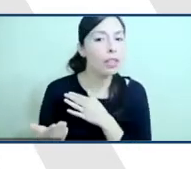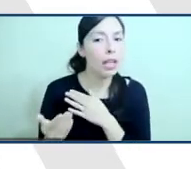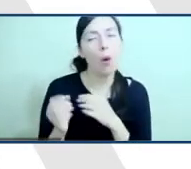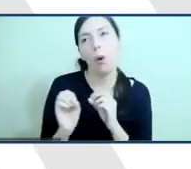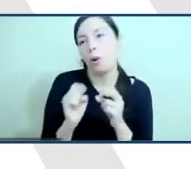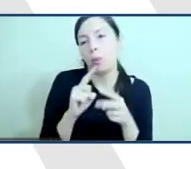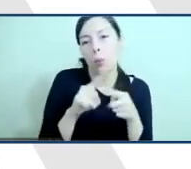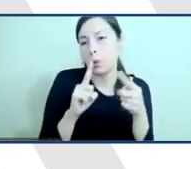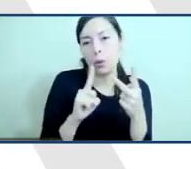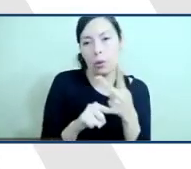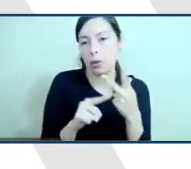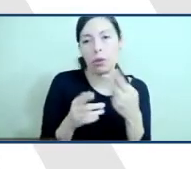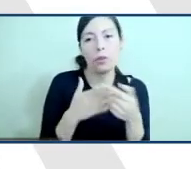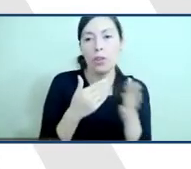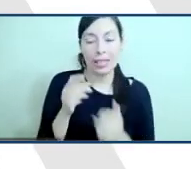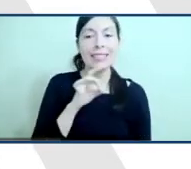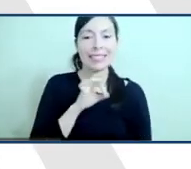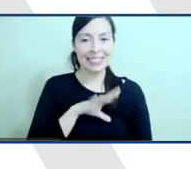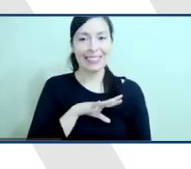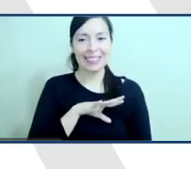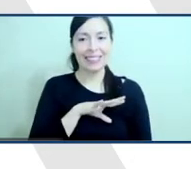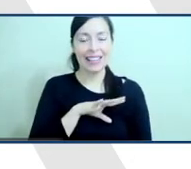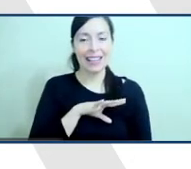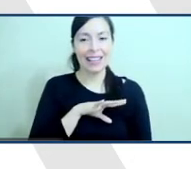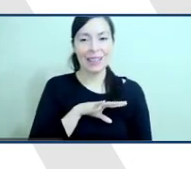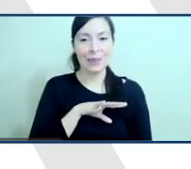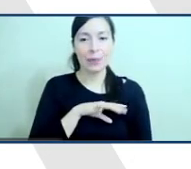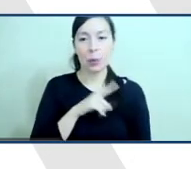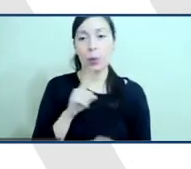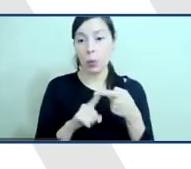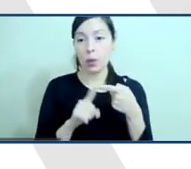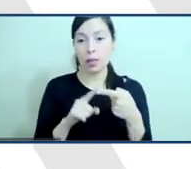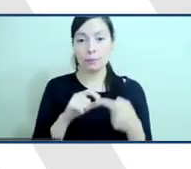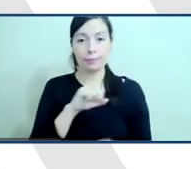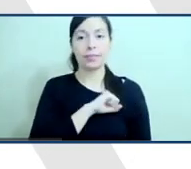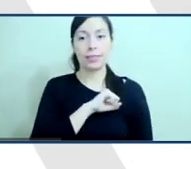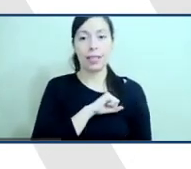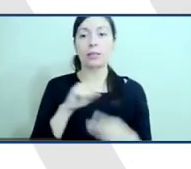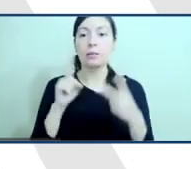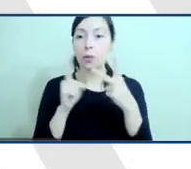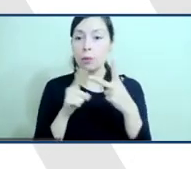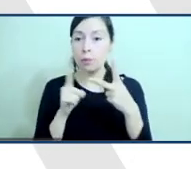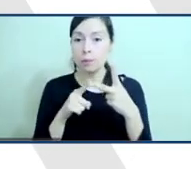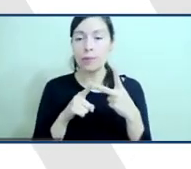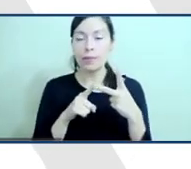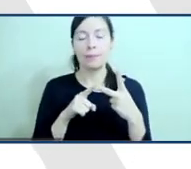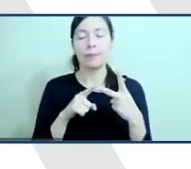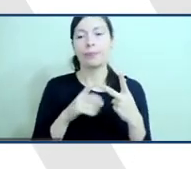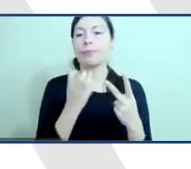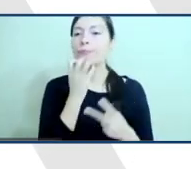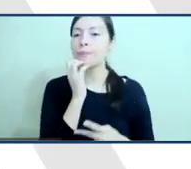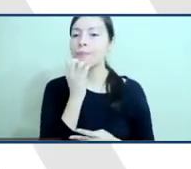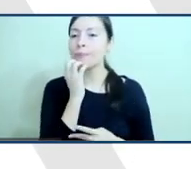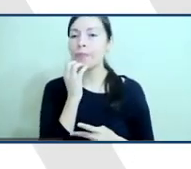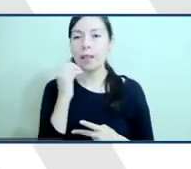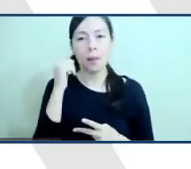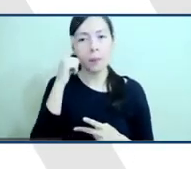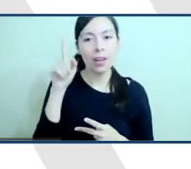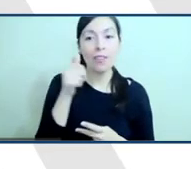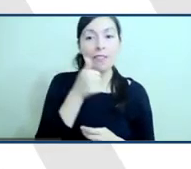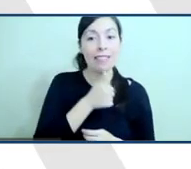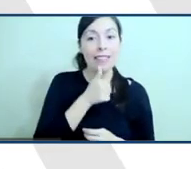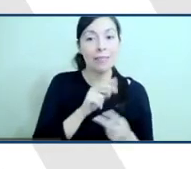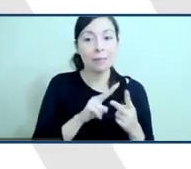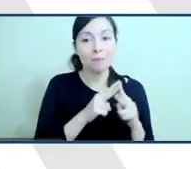iban a tener que estar en Chile, particularmente una en Santiago, una en Antofagasta, pero aún no estaban desplegadas, ellos estaban aún